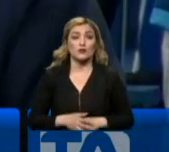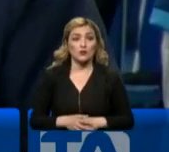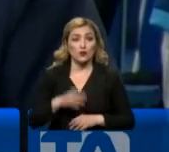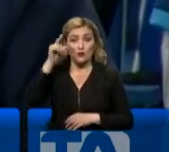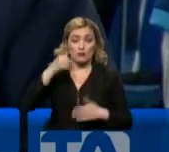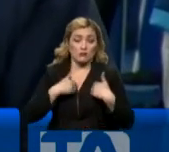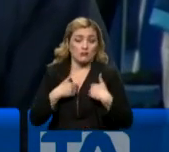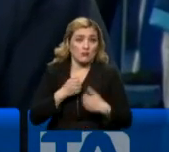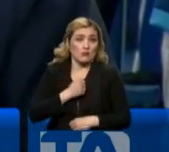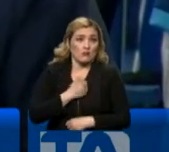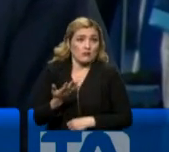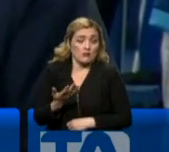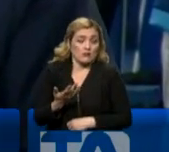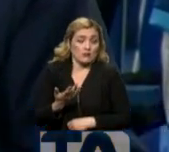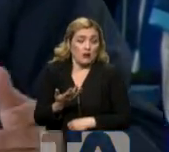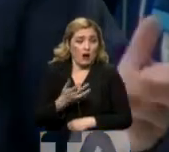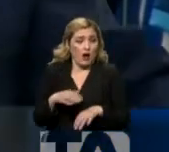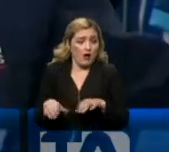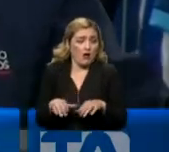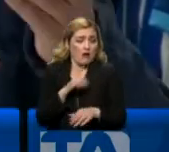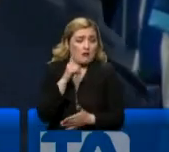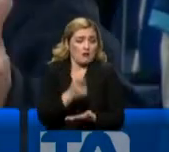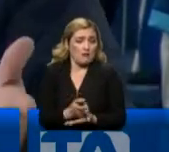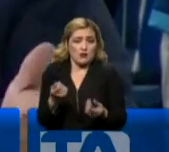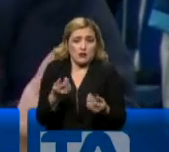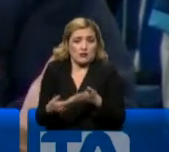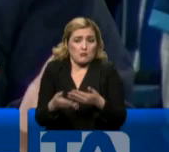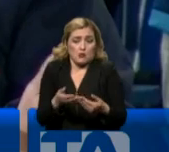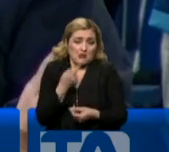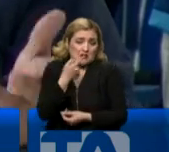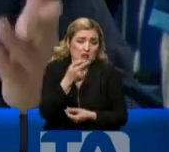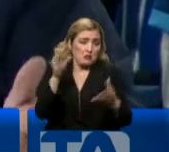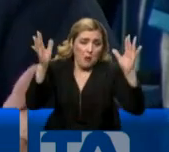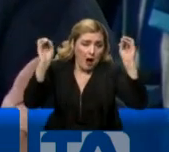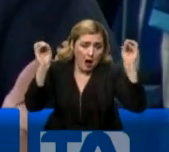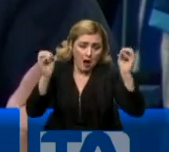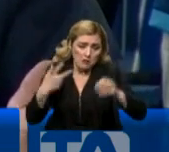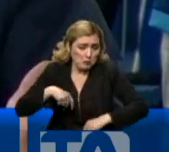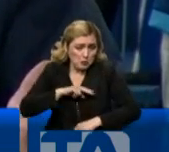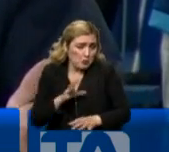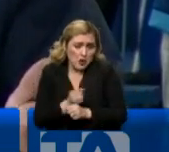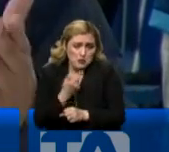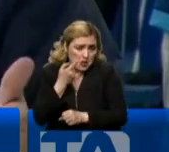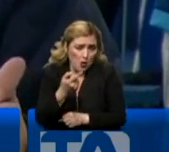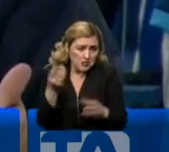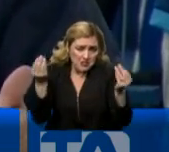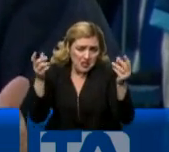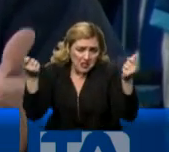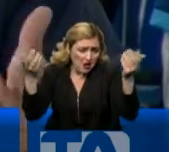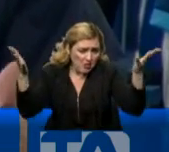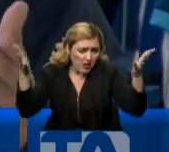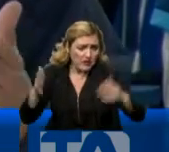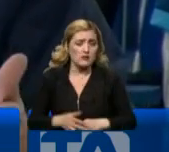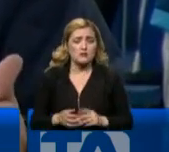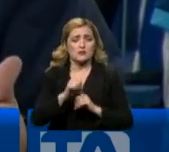su gobierno. Que actúen de verdad, que si es que no hay dinero te lo digan. Así como lo hemos hecho nosotros, les hemos dicho, miren,